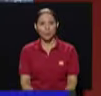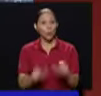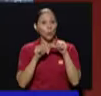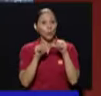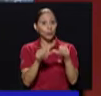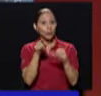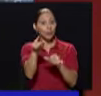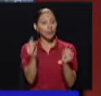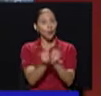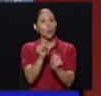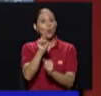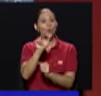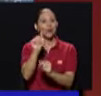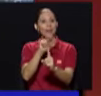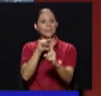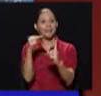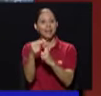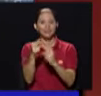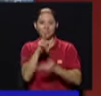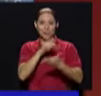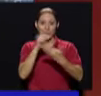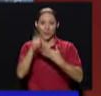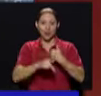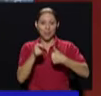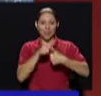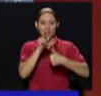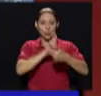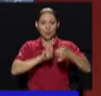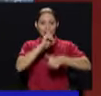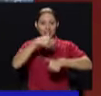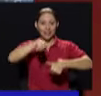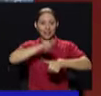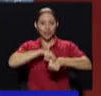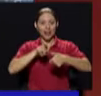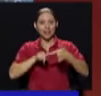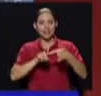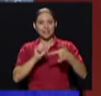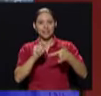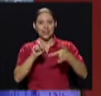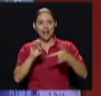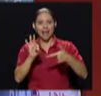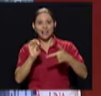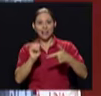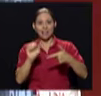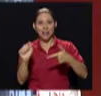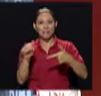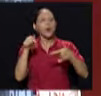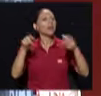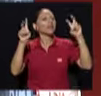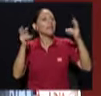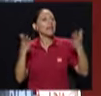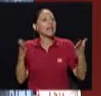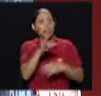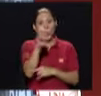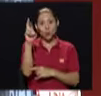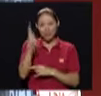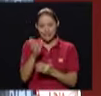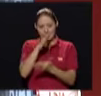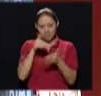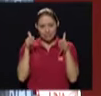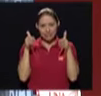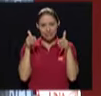Regreso a a una mirada al programa de la Universidad Nacional y del SINAR S.A. Hoy con el tema de Costa Rica, epicentro de la sismicidad mundial